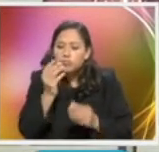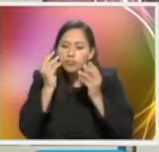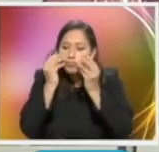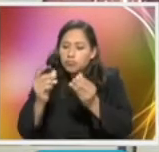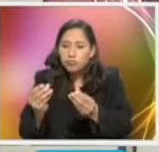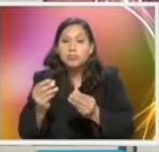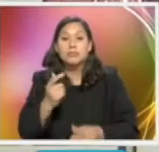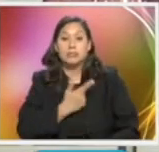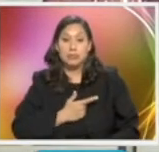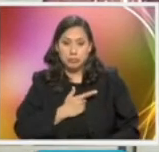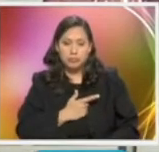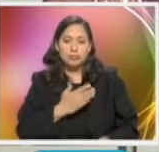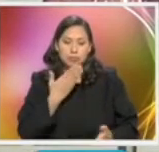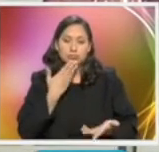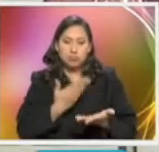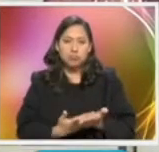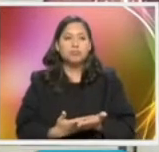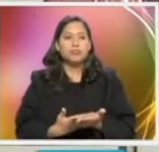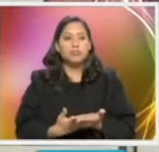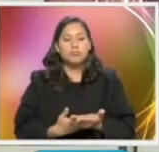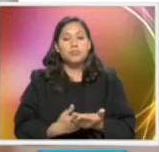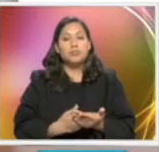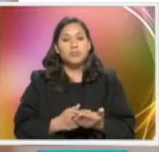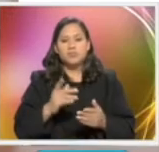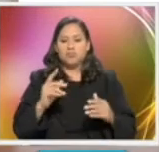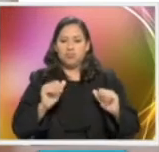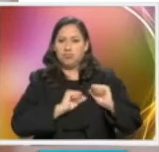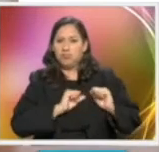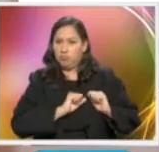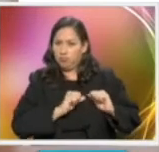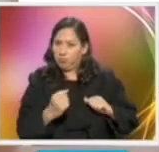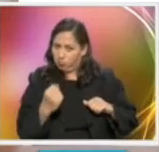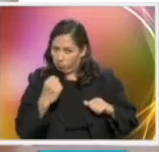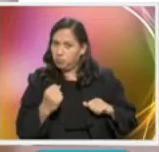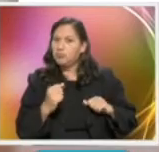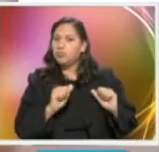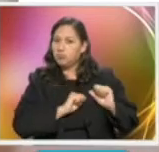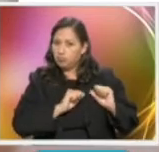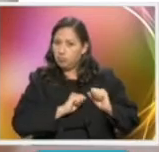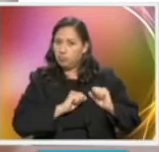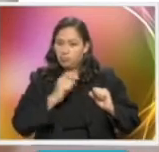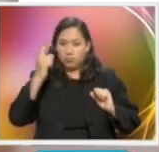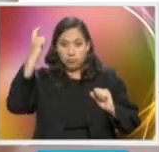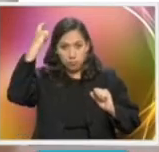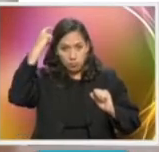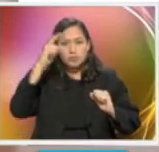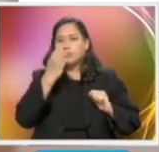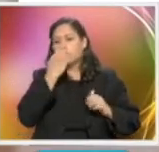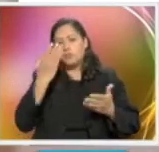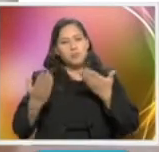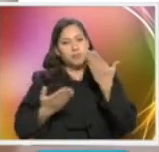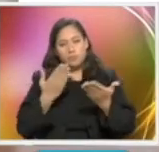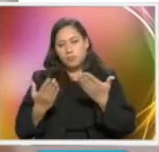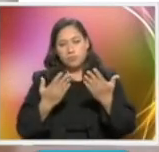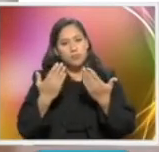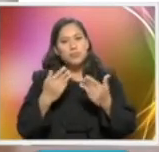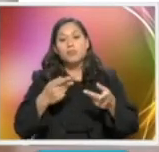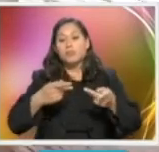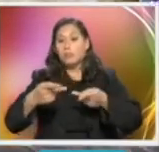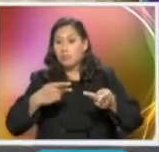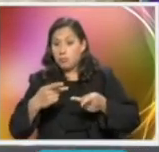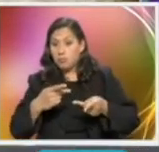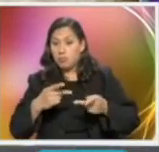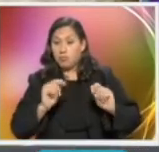niños. Era un guerrero de instinto nato, no estudió, no tuvo